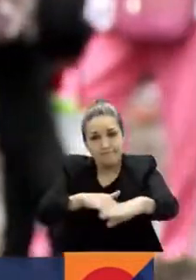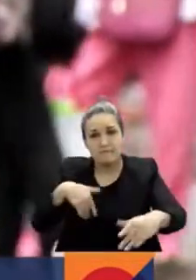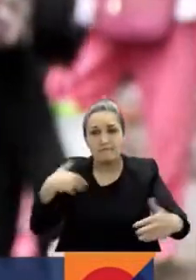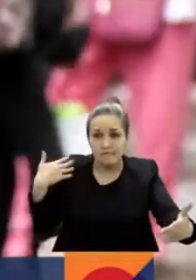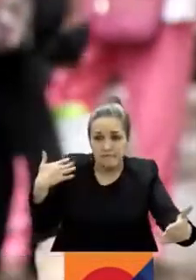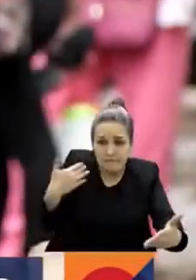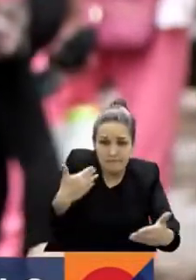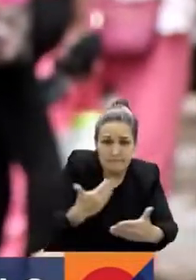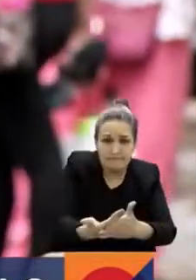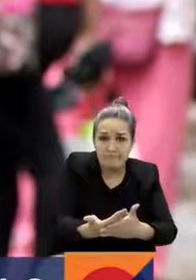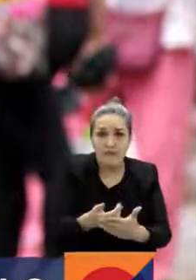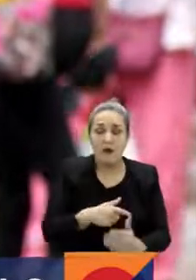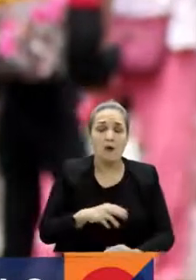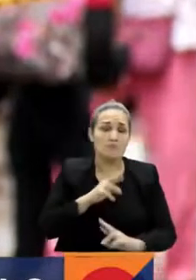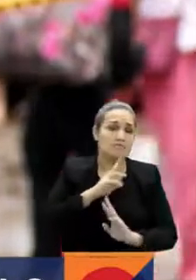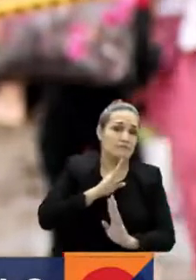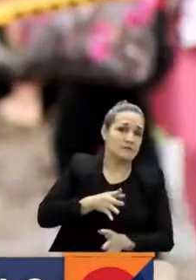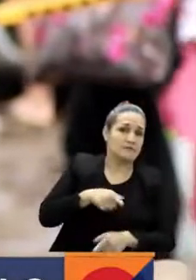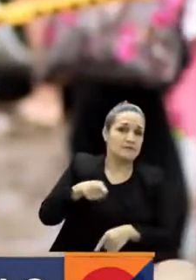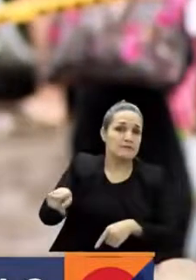parece condenada a repetirse.